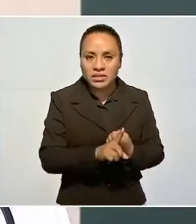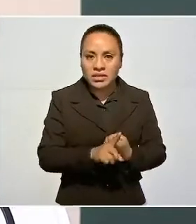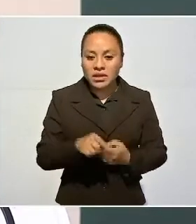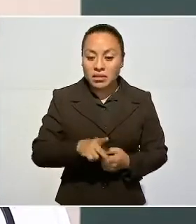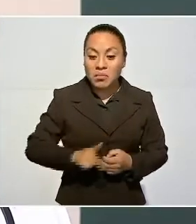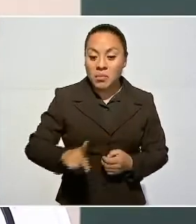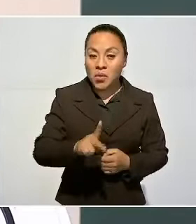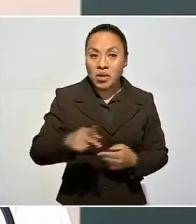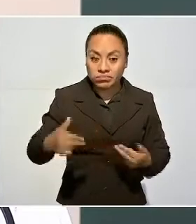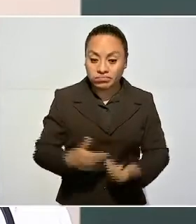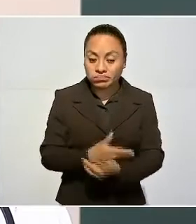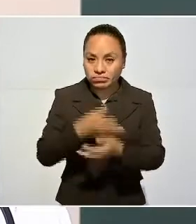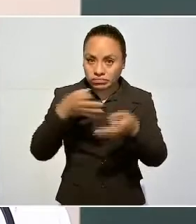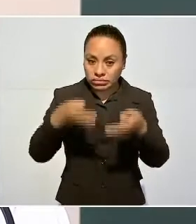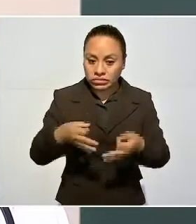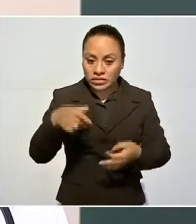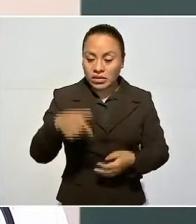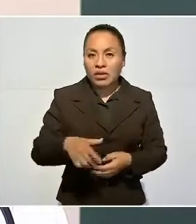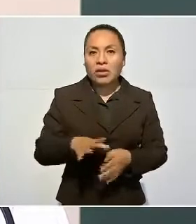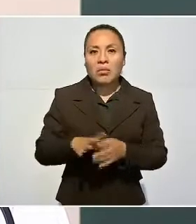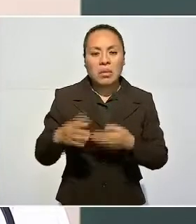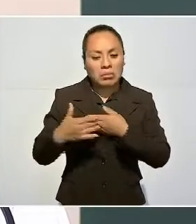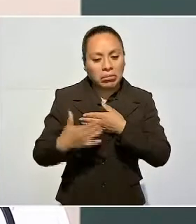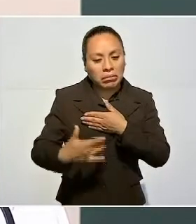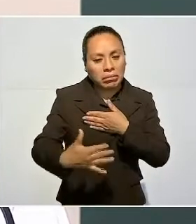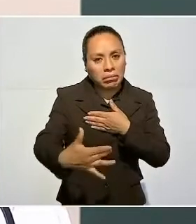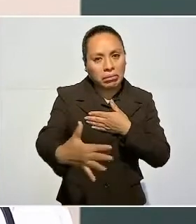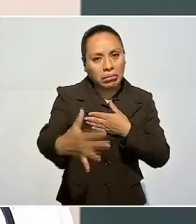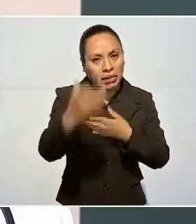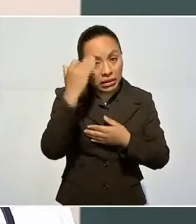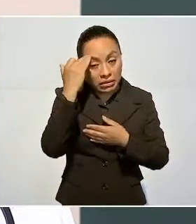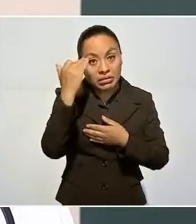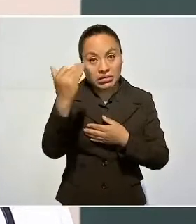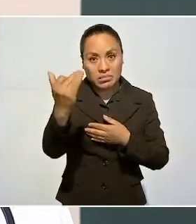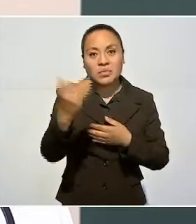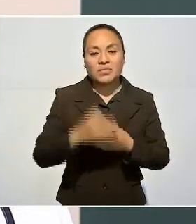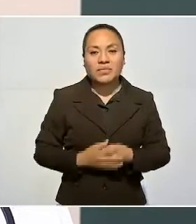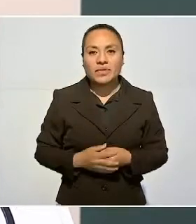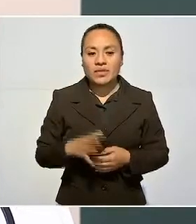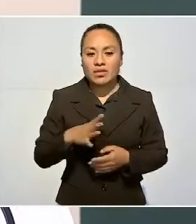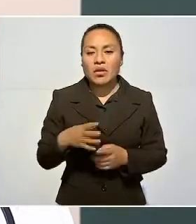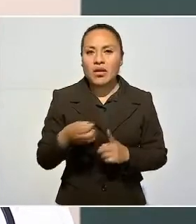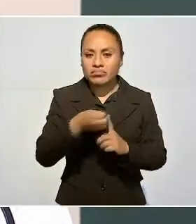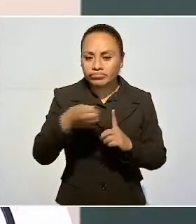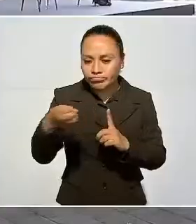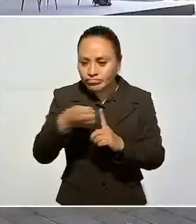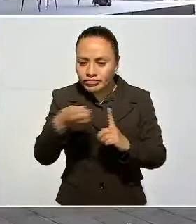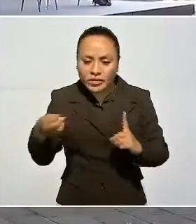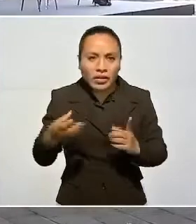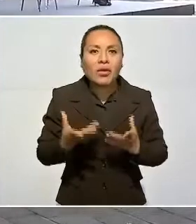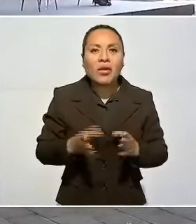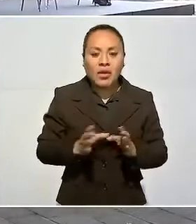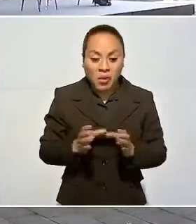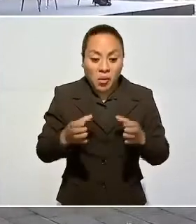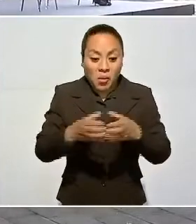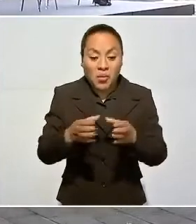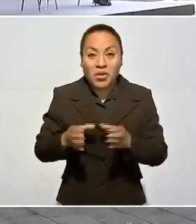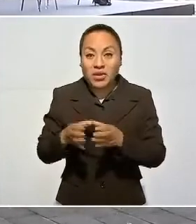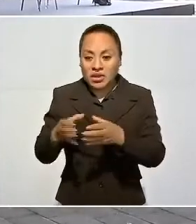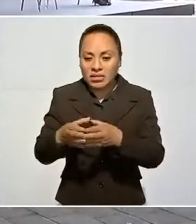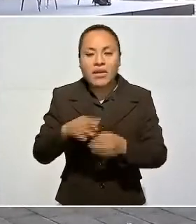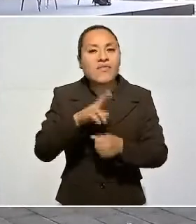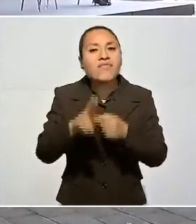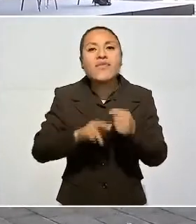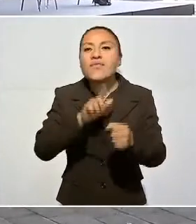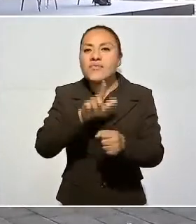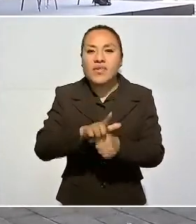originarios hemos enfrentado a lo largo del tiempo, teniendo a la organización comunitaria como una manera natural de entender